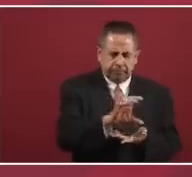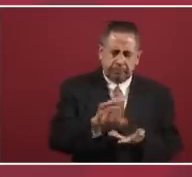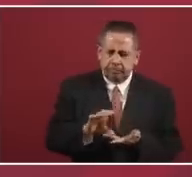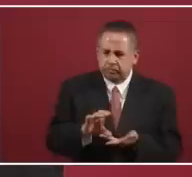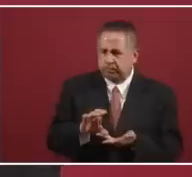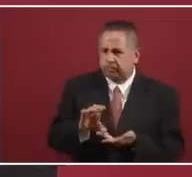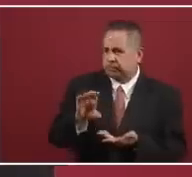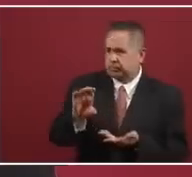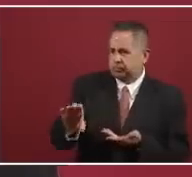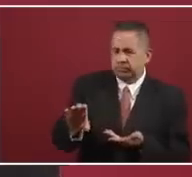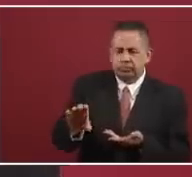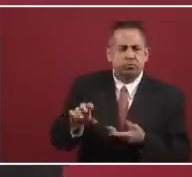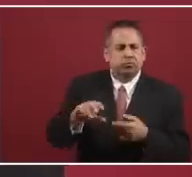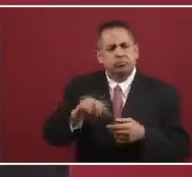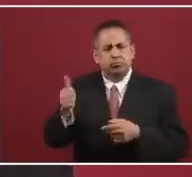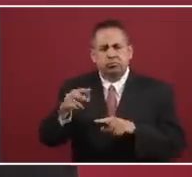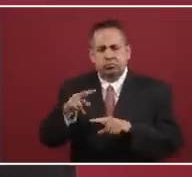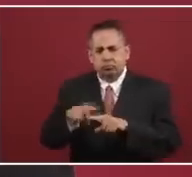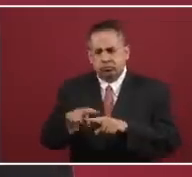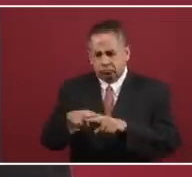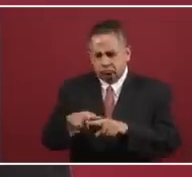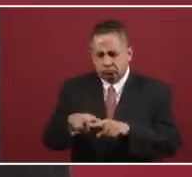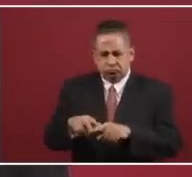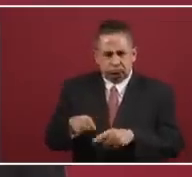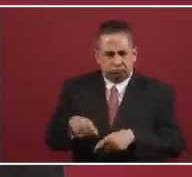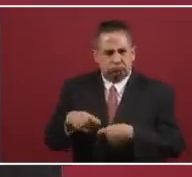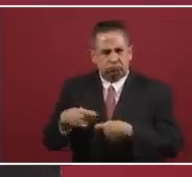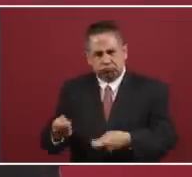a un parque y otra parte